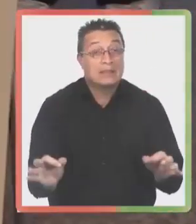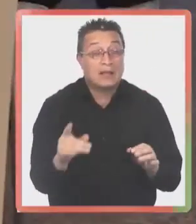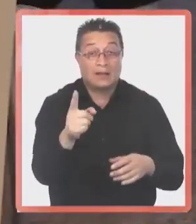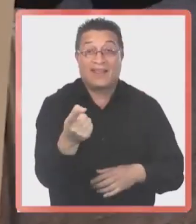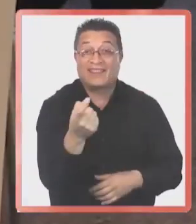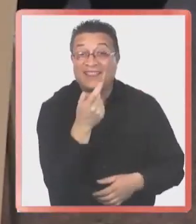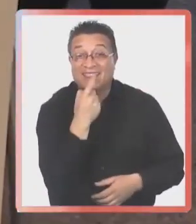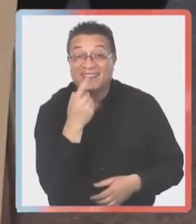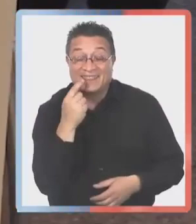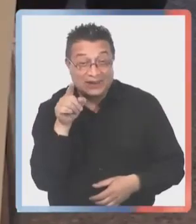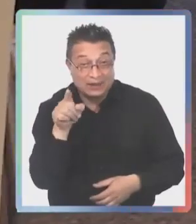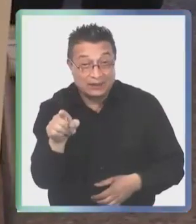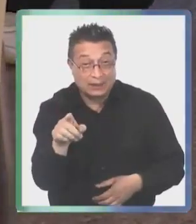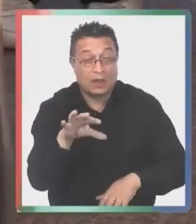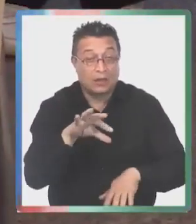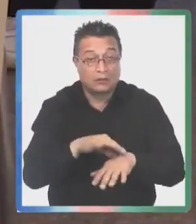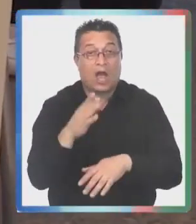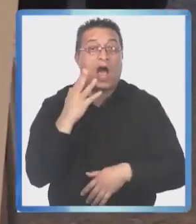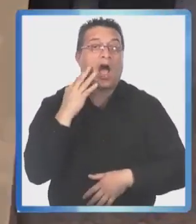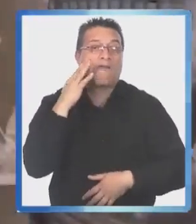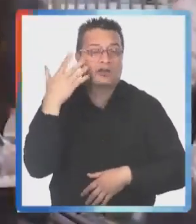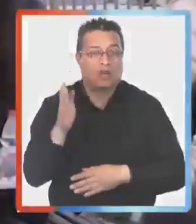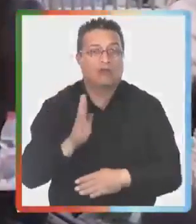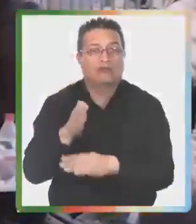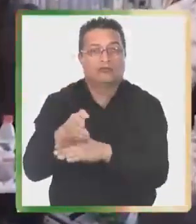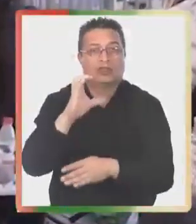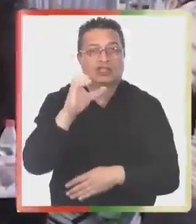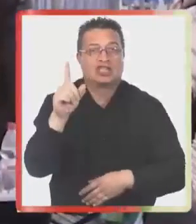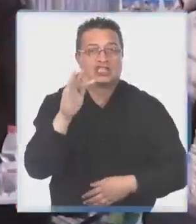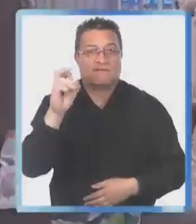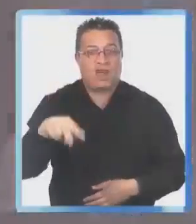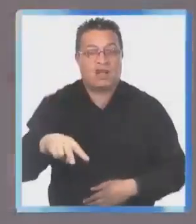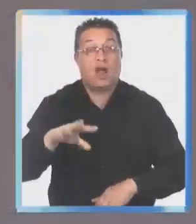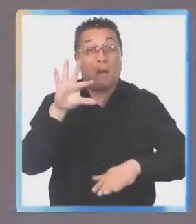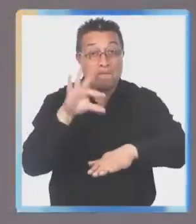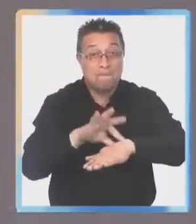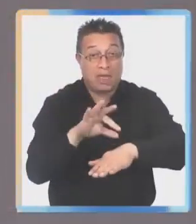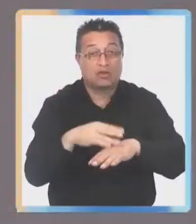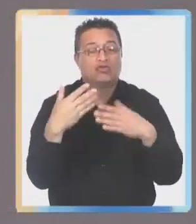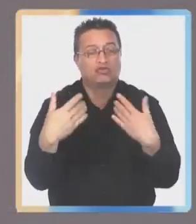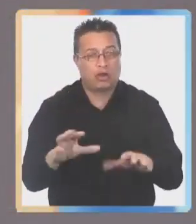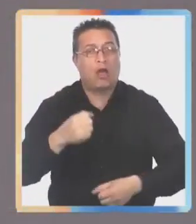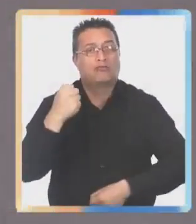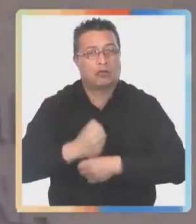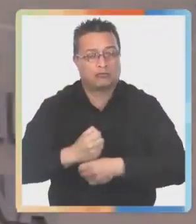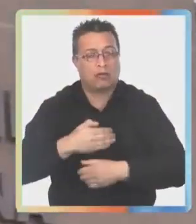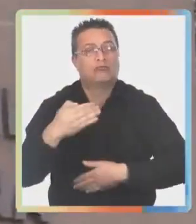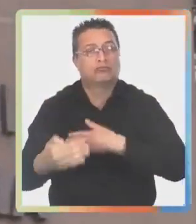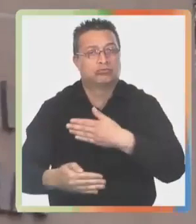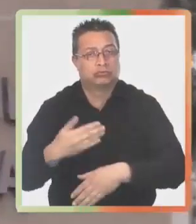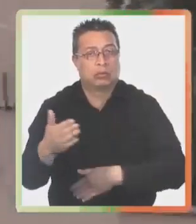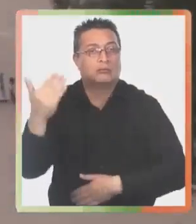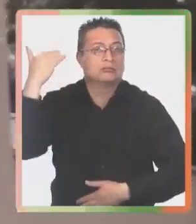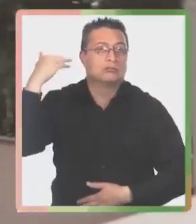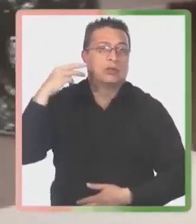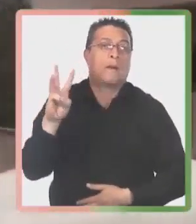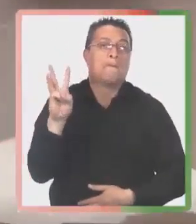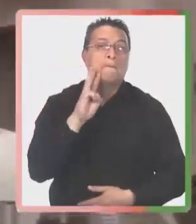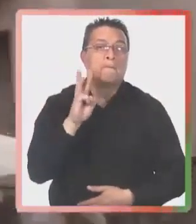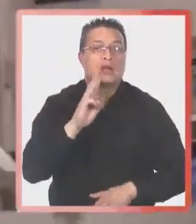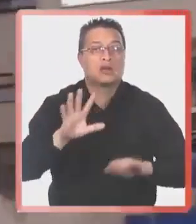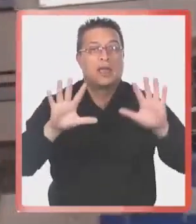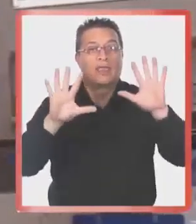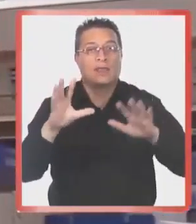caso particular de los odontólogos, ya están desde abril en el CESFAM. Los médicos se encuentran prestando funciones desde